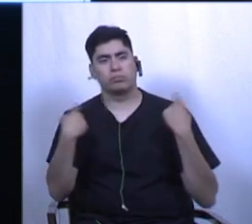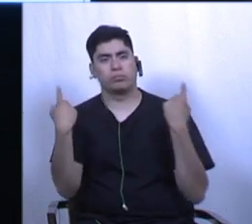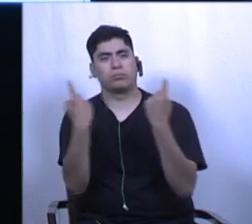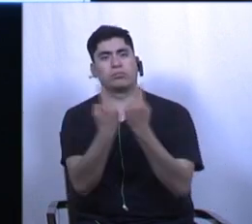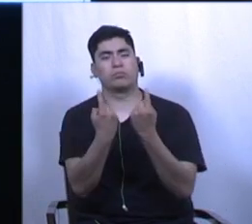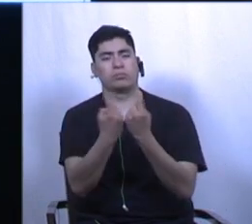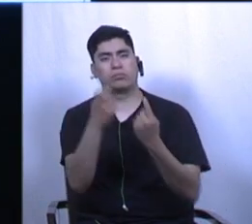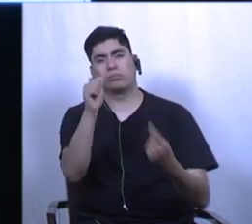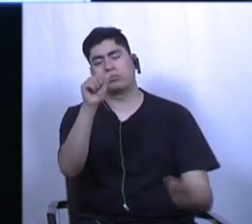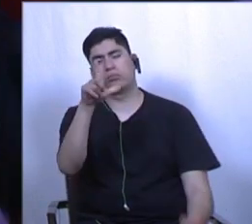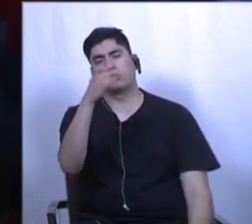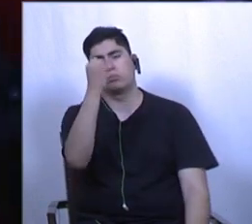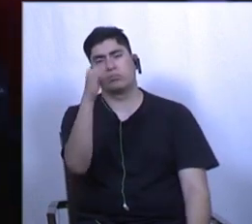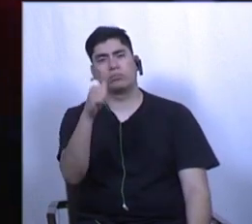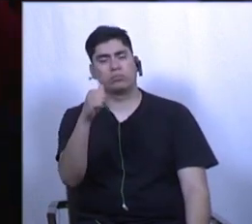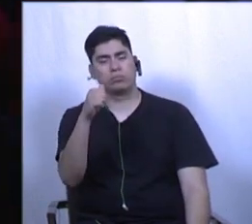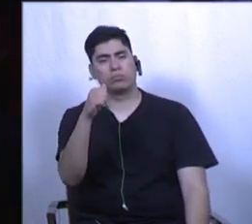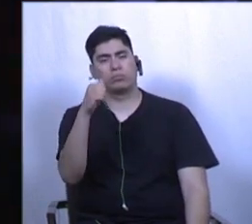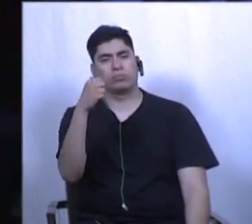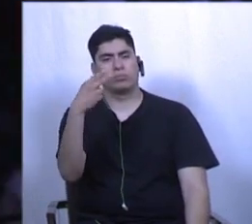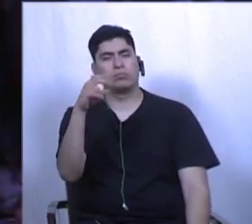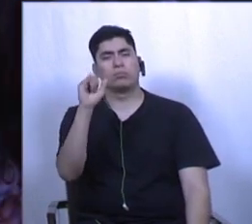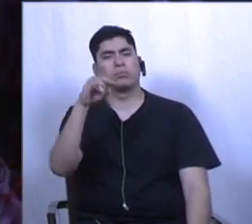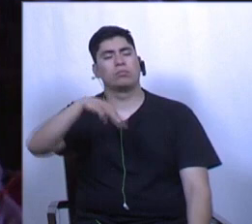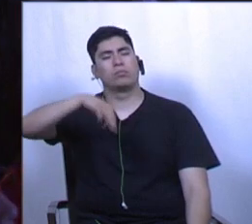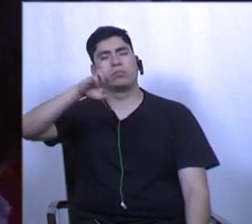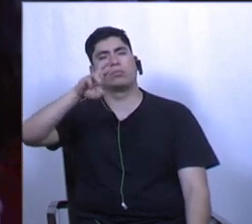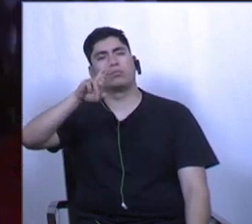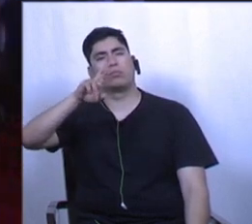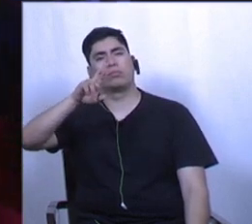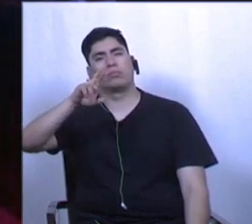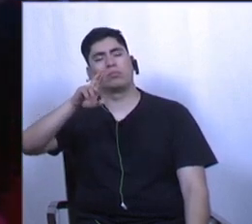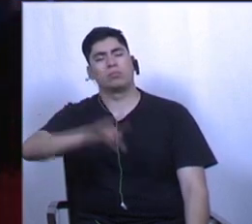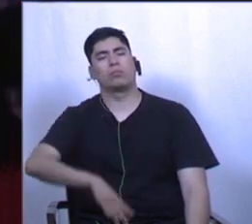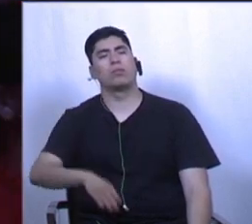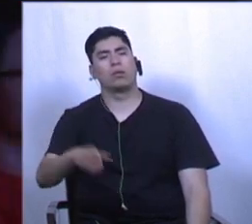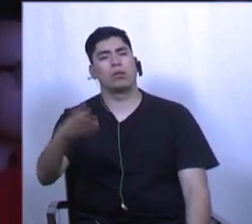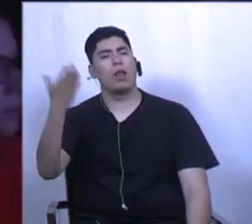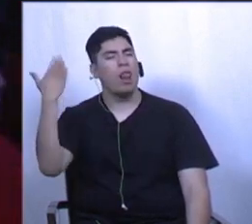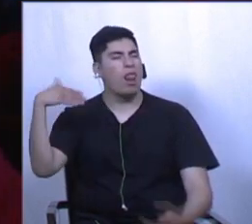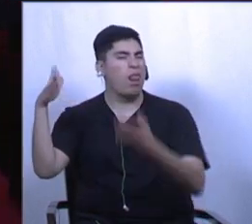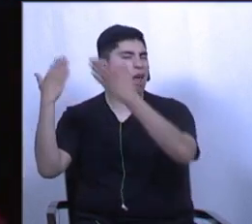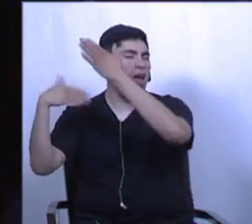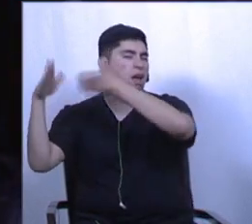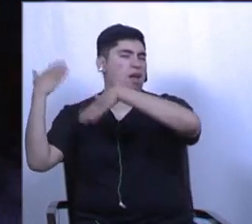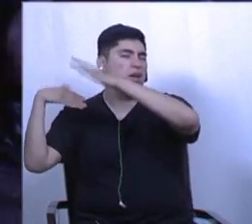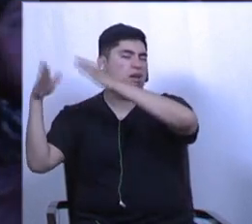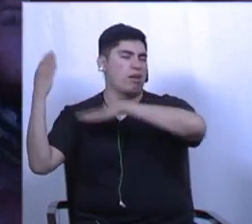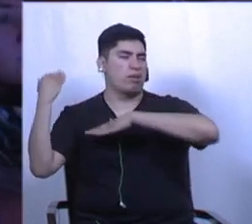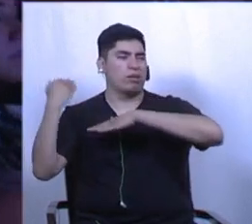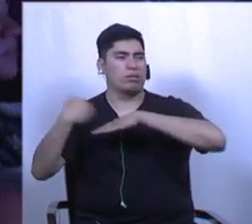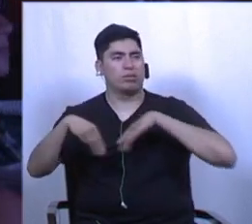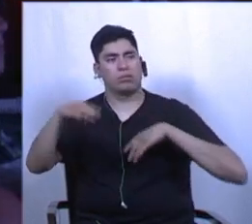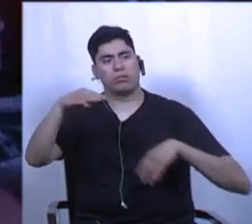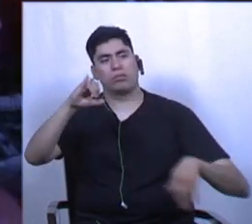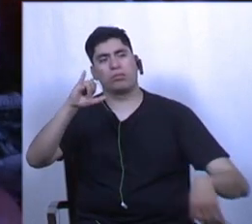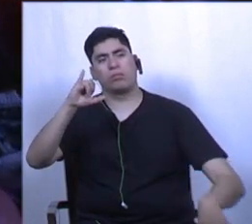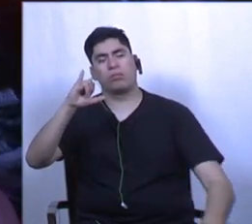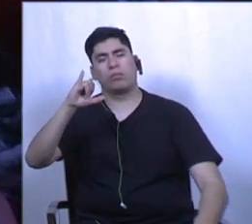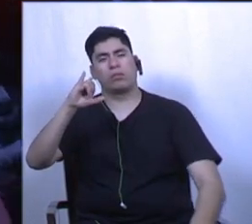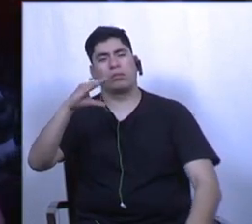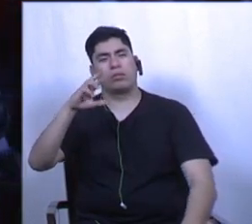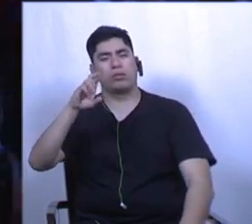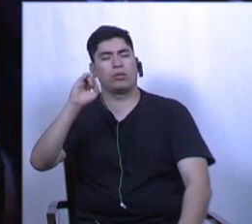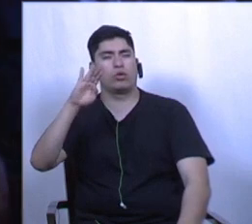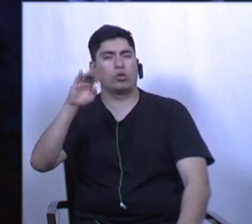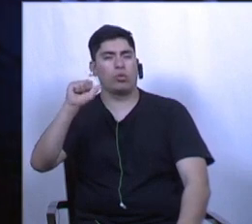Alzheimer, que pueden estar relacionados con nuestra herencia microbial. Como parte de esta iniciativa,